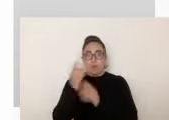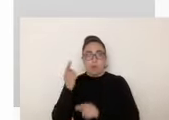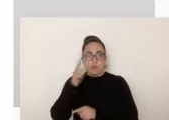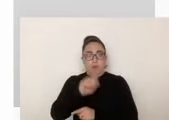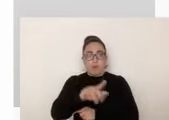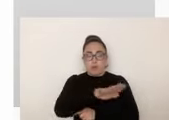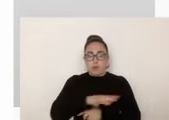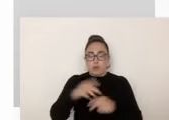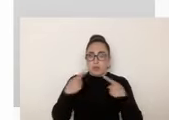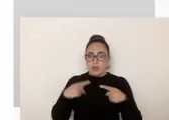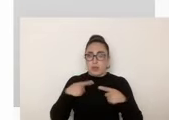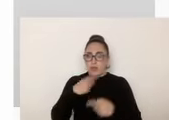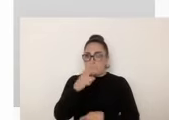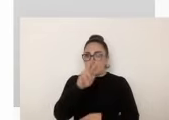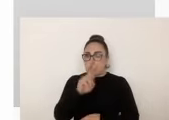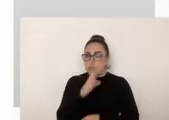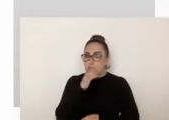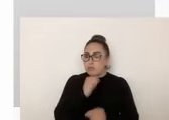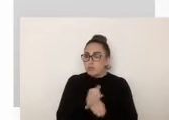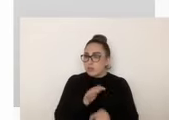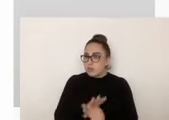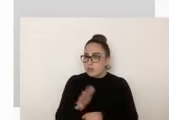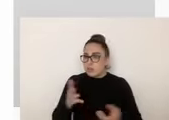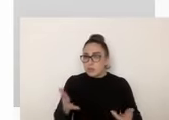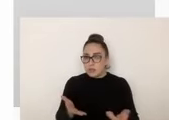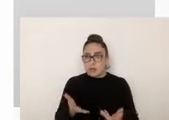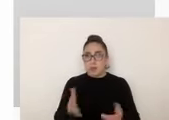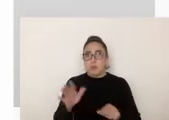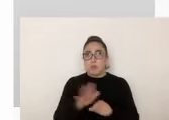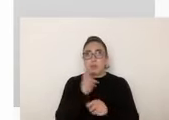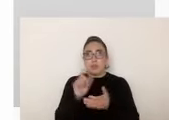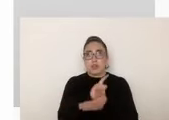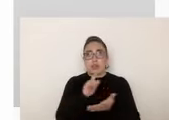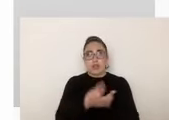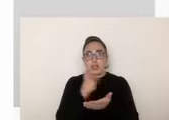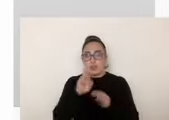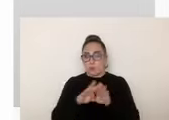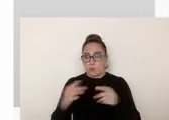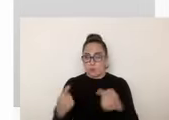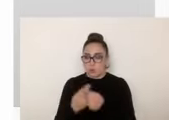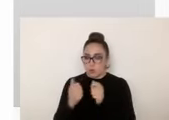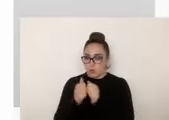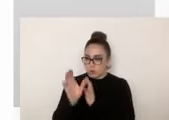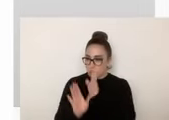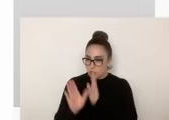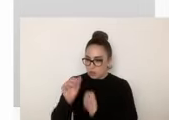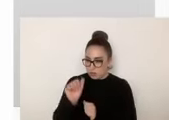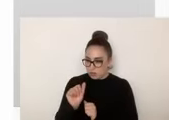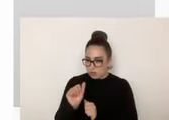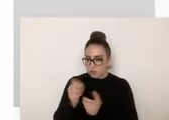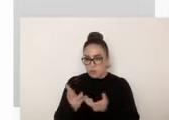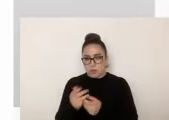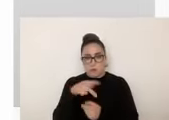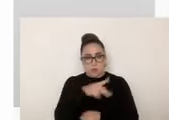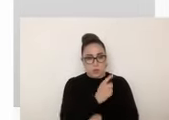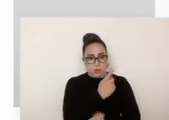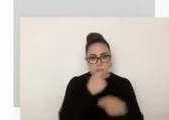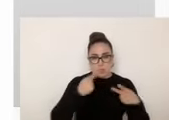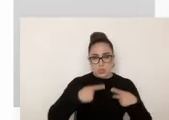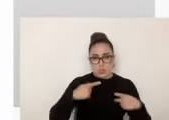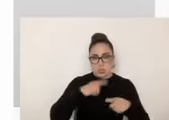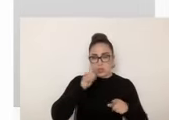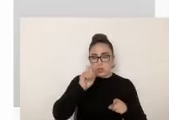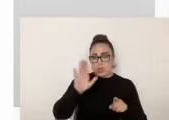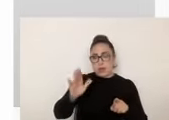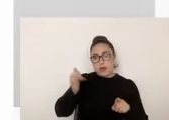ser. Y no puede ser, y por lo tanto la ley es inconstitucional. Bueno, un consecuencialista diría, a ver, no es que diga el avión al